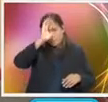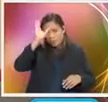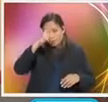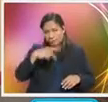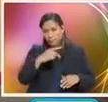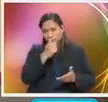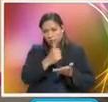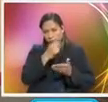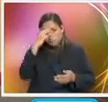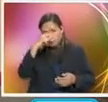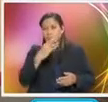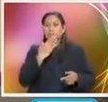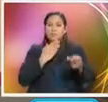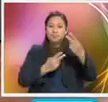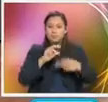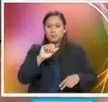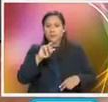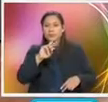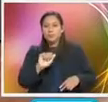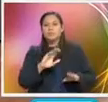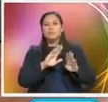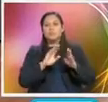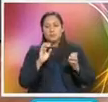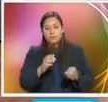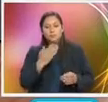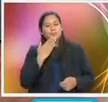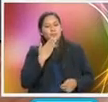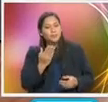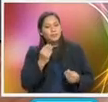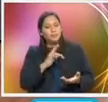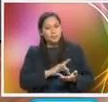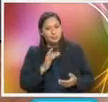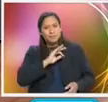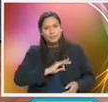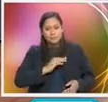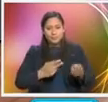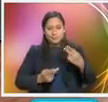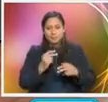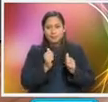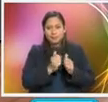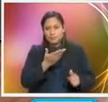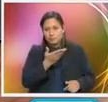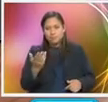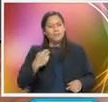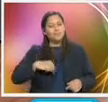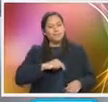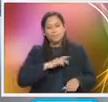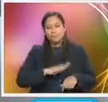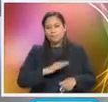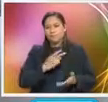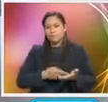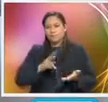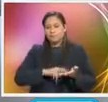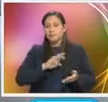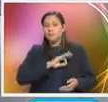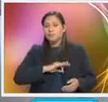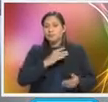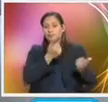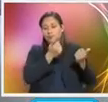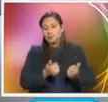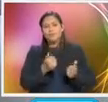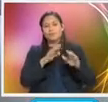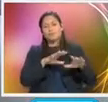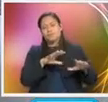de la Ciudad de México. Bienvenida, Aura, ¿cómo estás? Muy bien, muchas gracias. Feliz de estar aquí con ustedes. Nosotros más, de verdad, porque nos traes